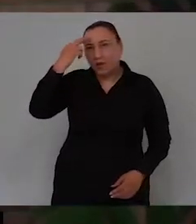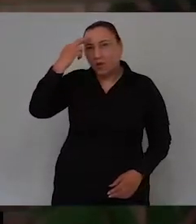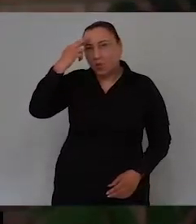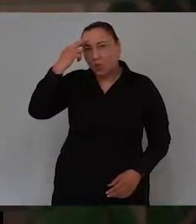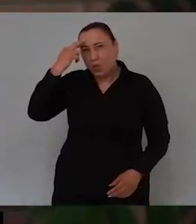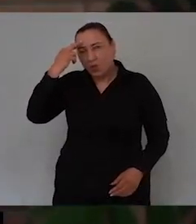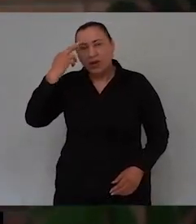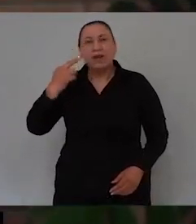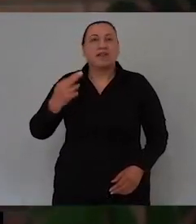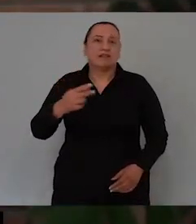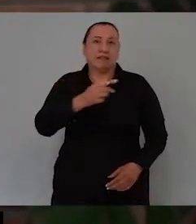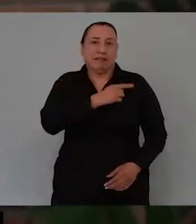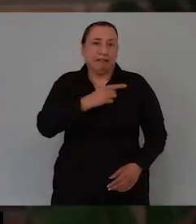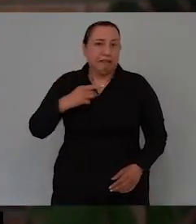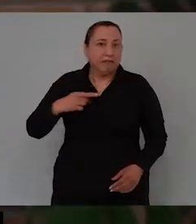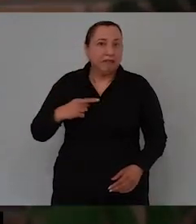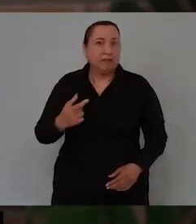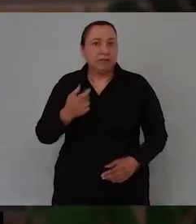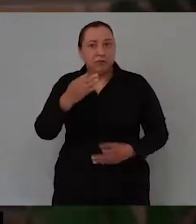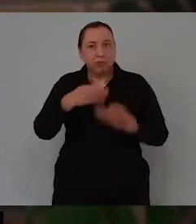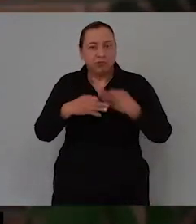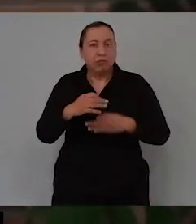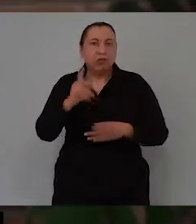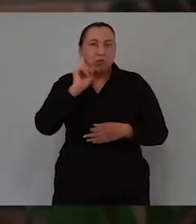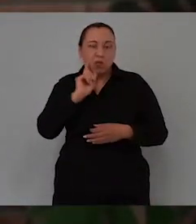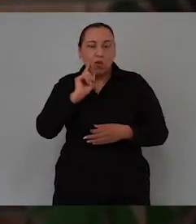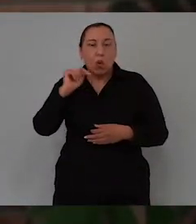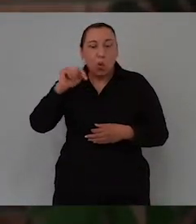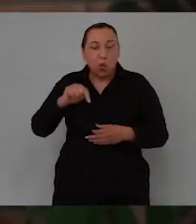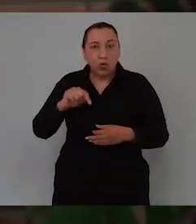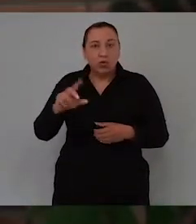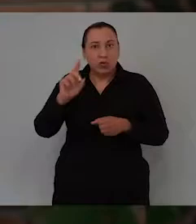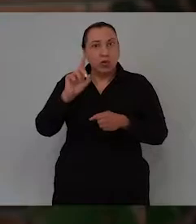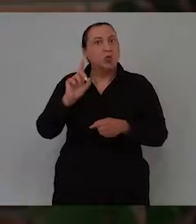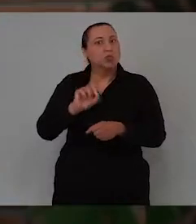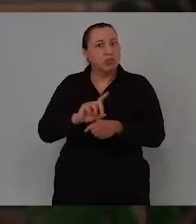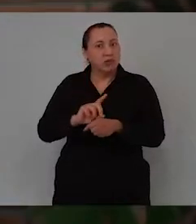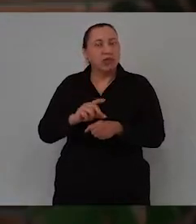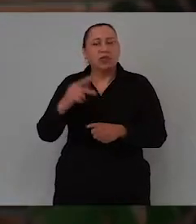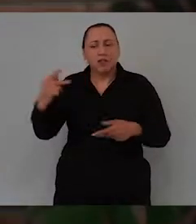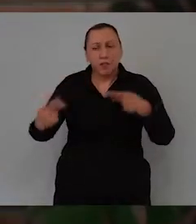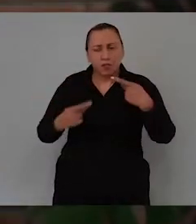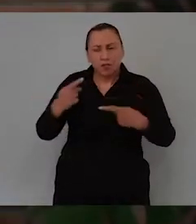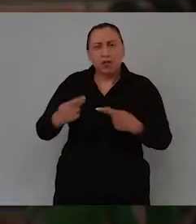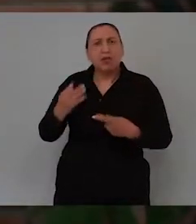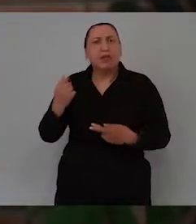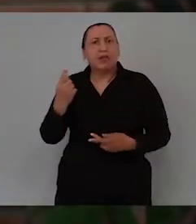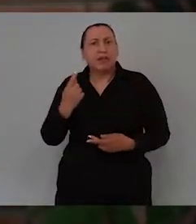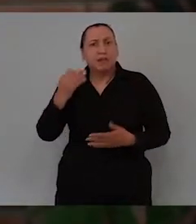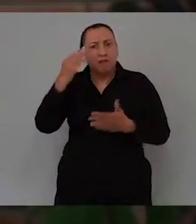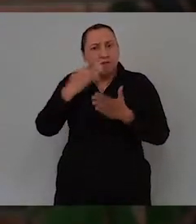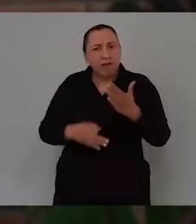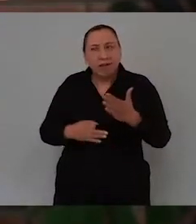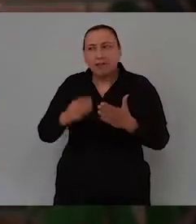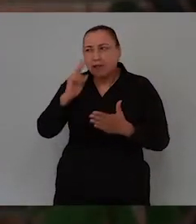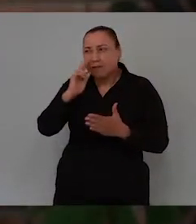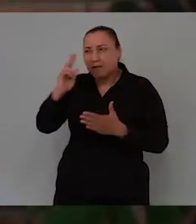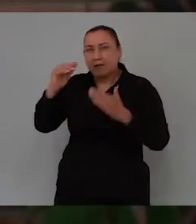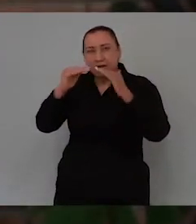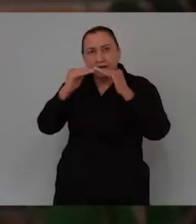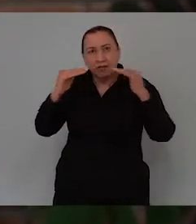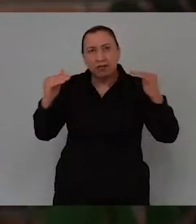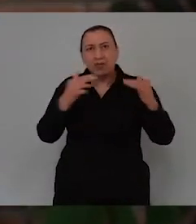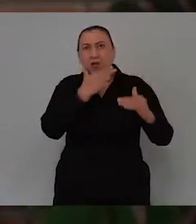El 8 de marzo nos recuerda la deuda histórica con las mujeres. Hoy es un día que nos exige preguntarnos qué nos falta